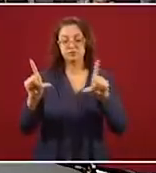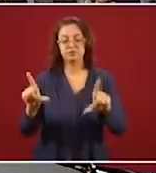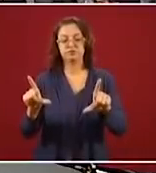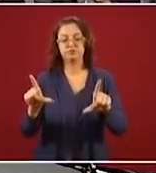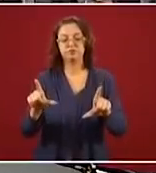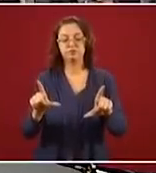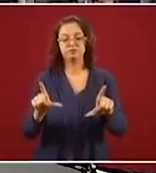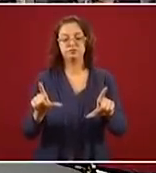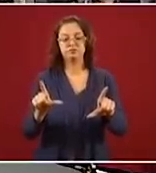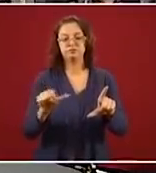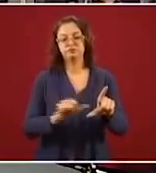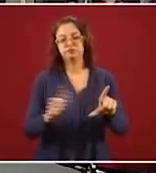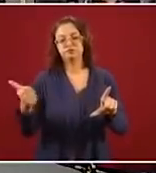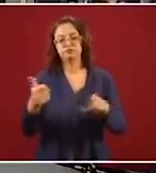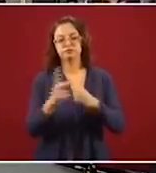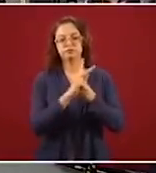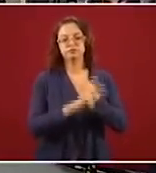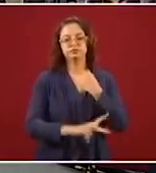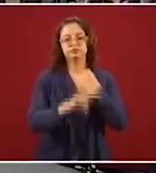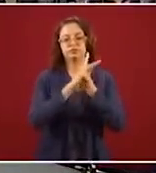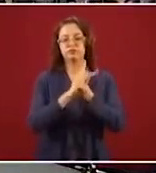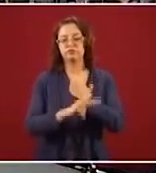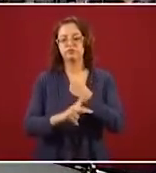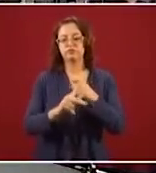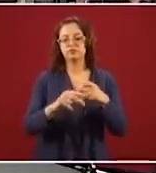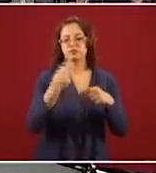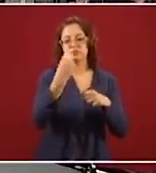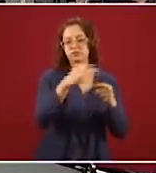por, aparecen los países abajo,